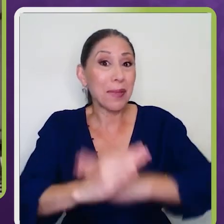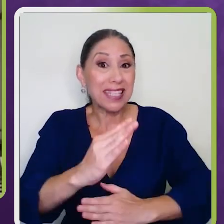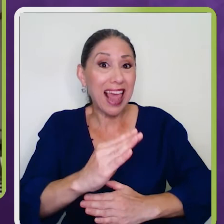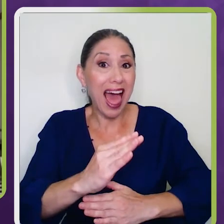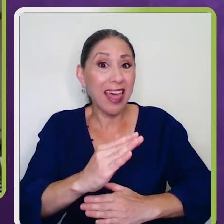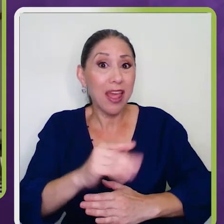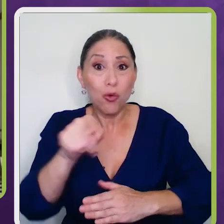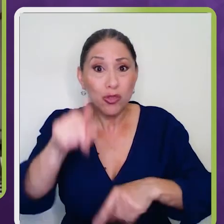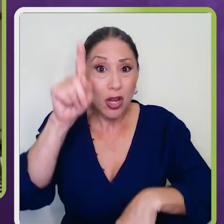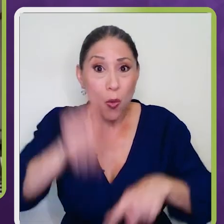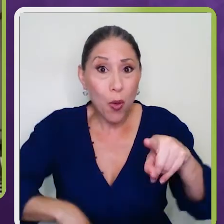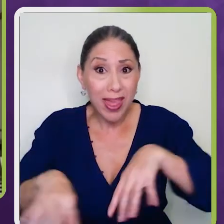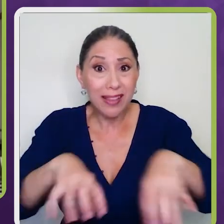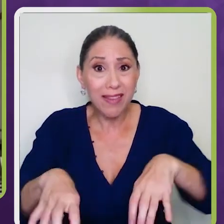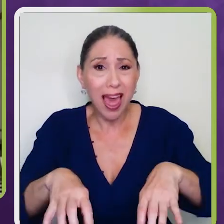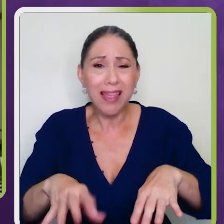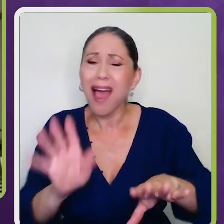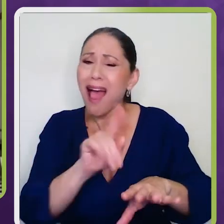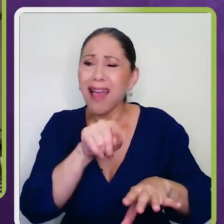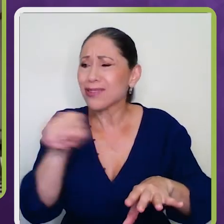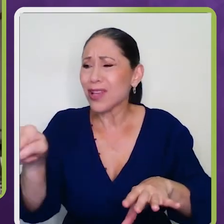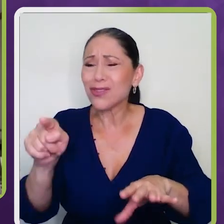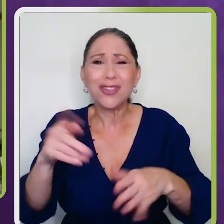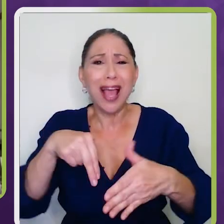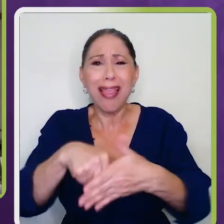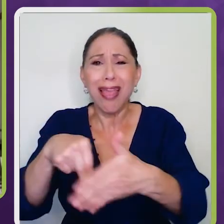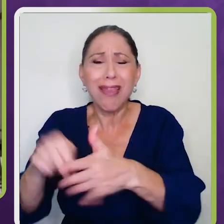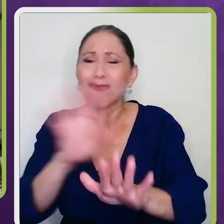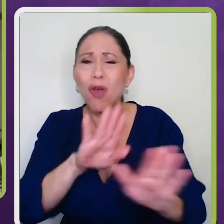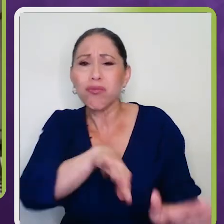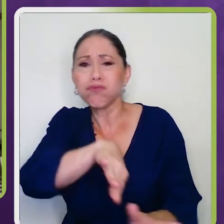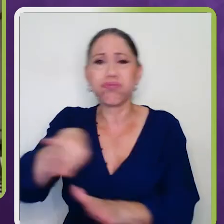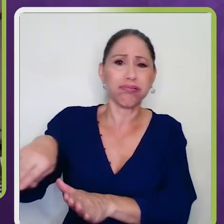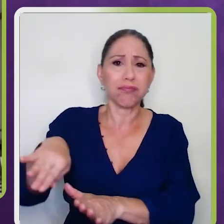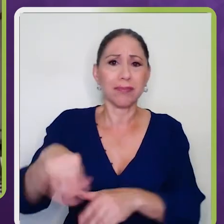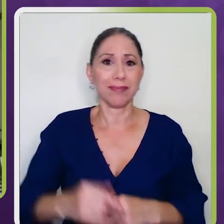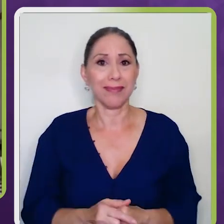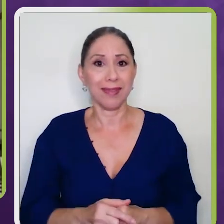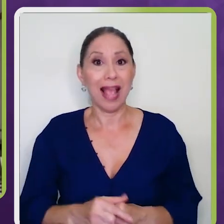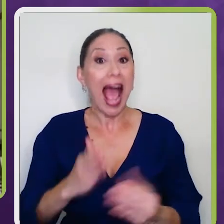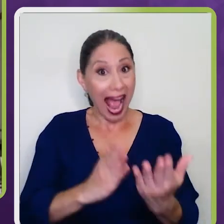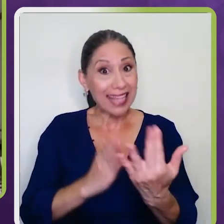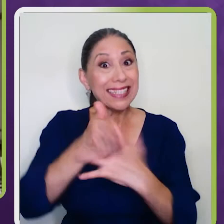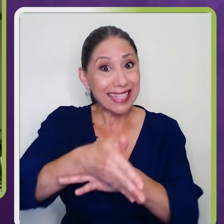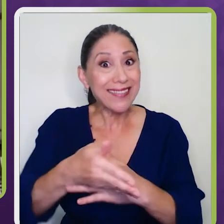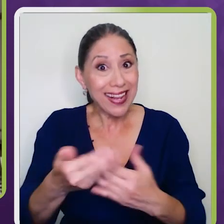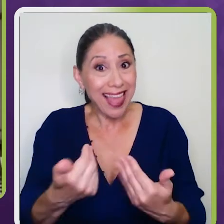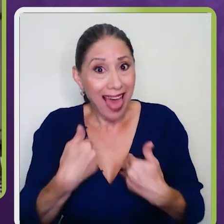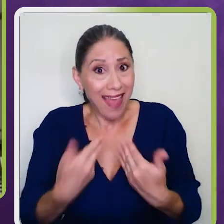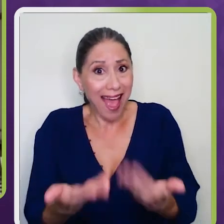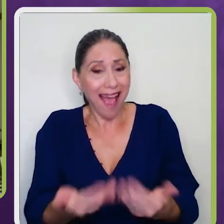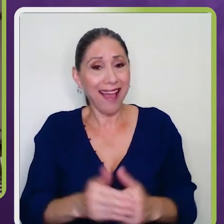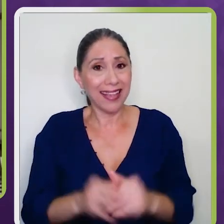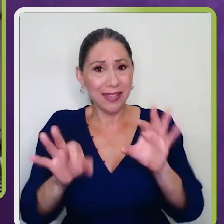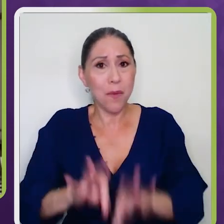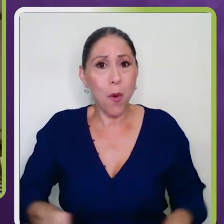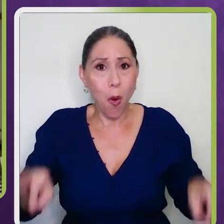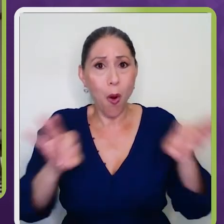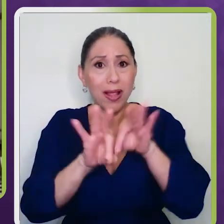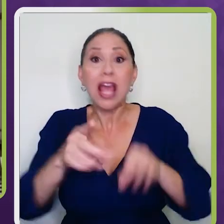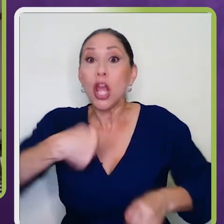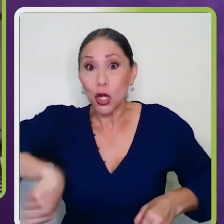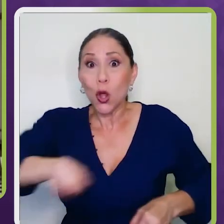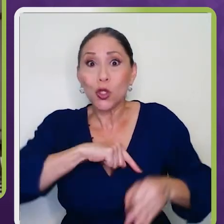dejada totalmente de lado, porque la accesibilidad existe y es crucial, y nos hemos enfocado en